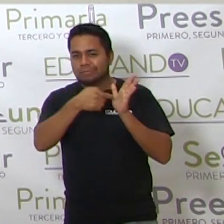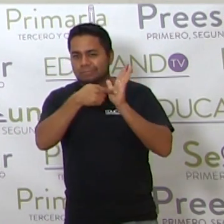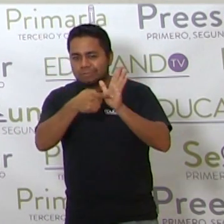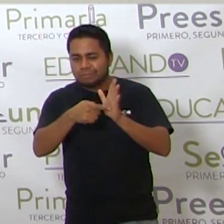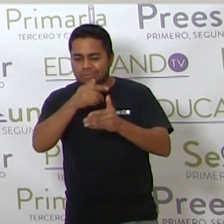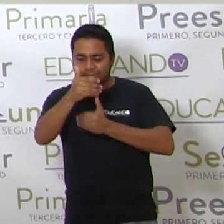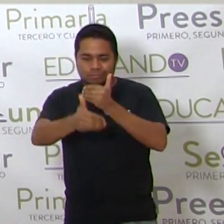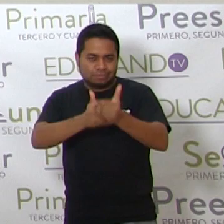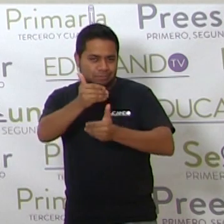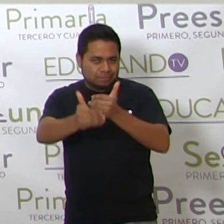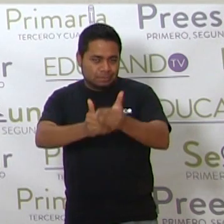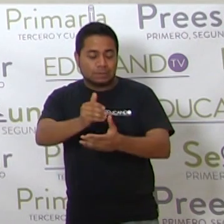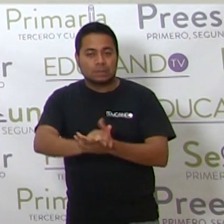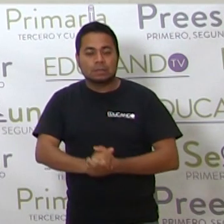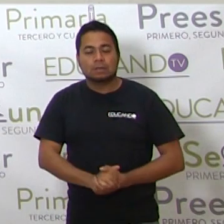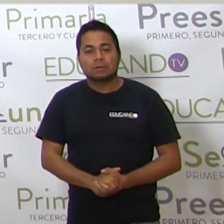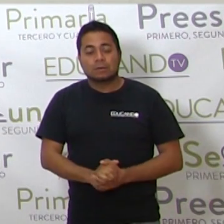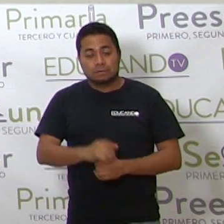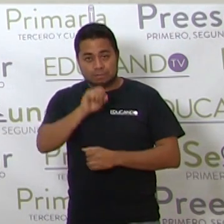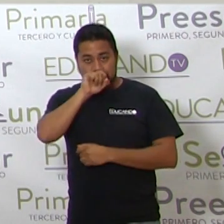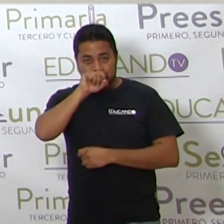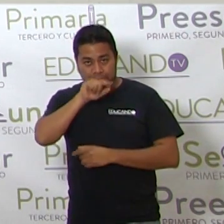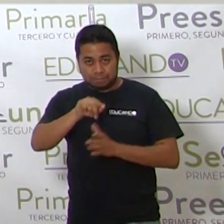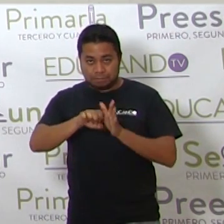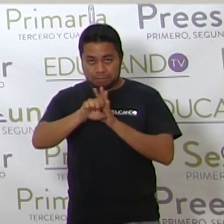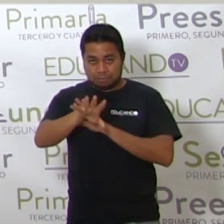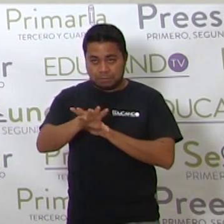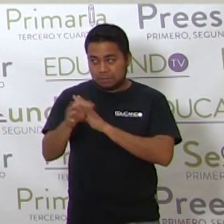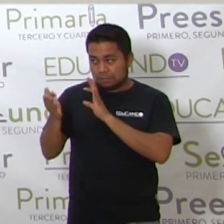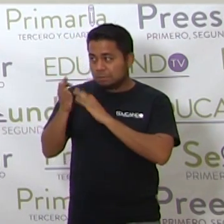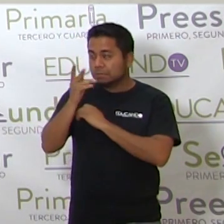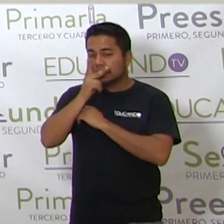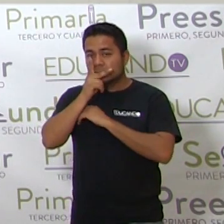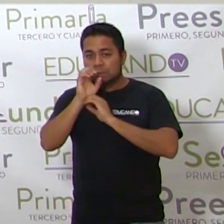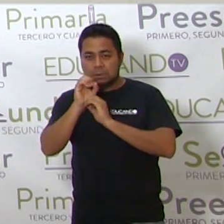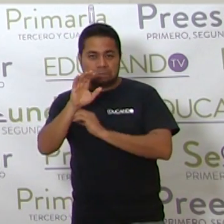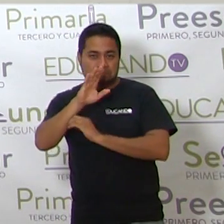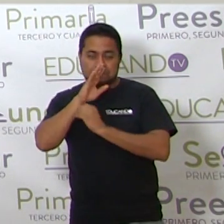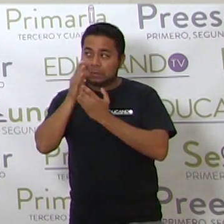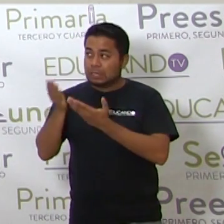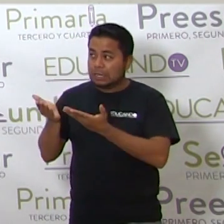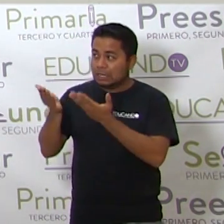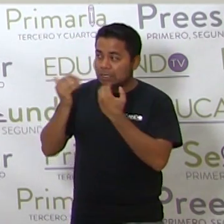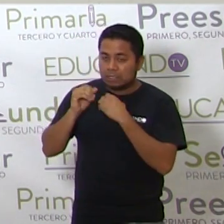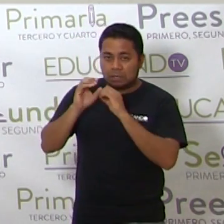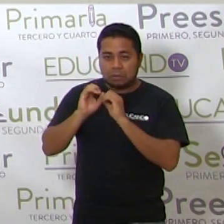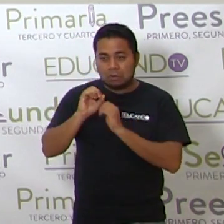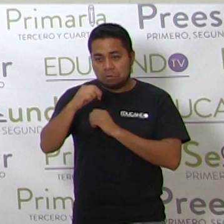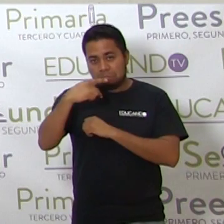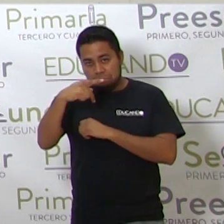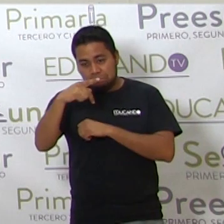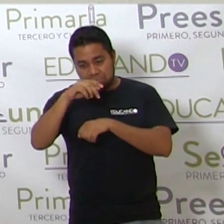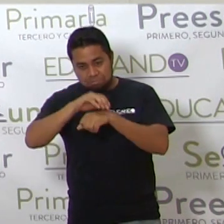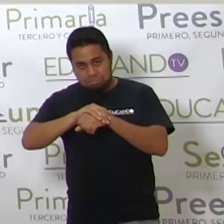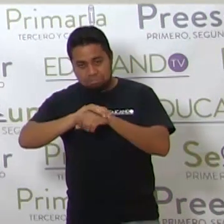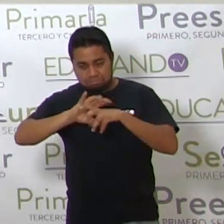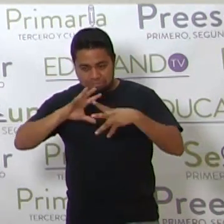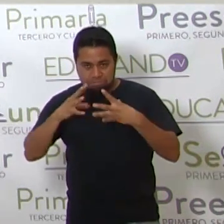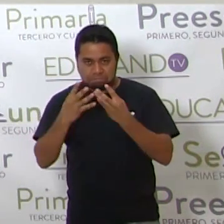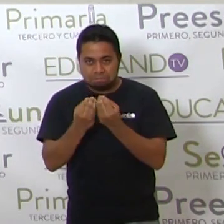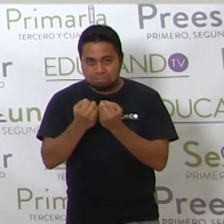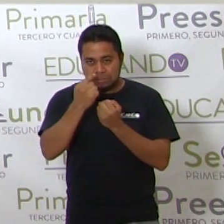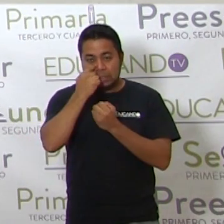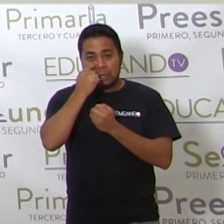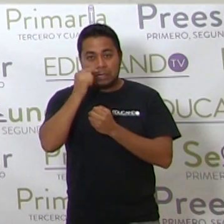largo de todos estos minutos también si está cerca papá o mamá puedes invitarlos o reunirte con tus amigos y